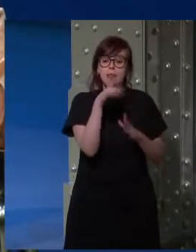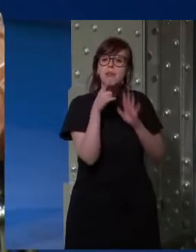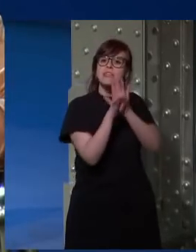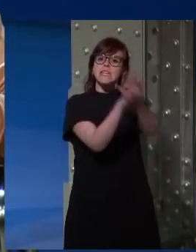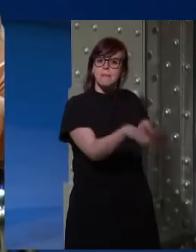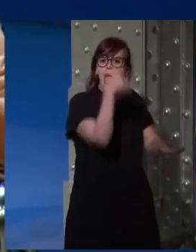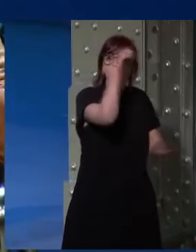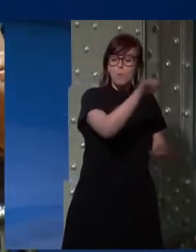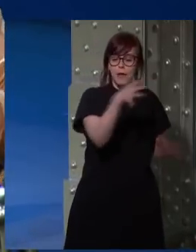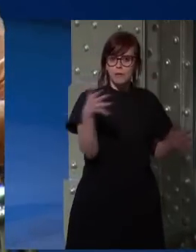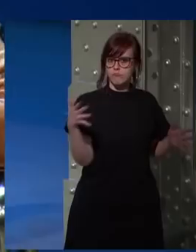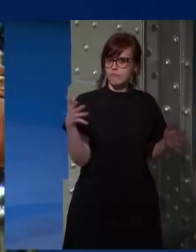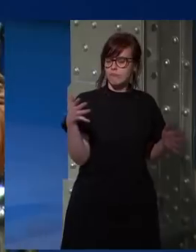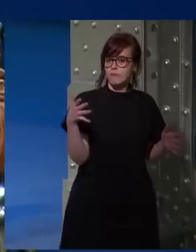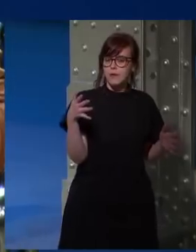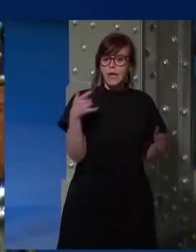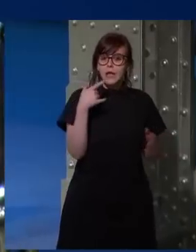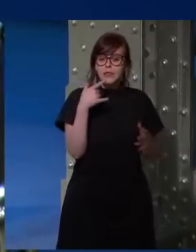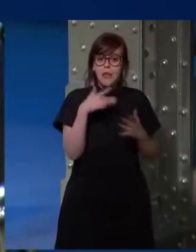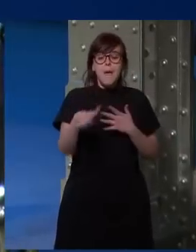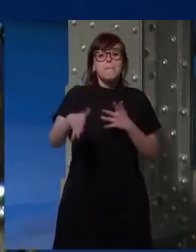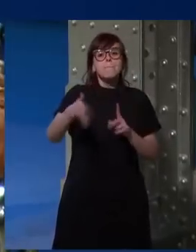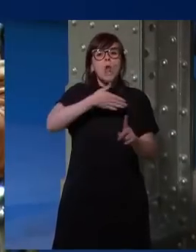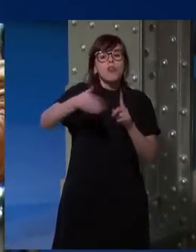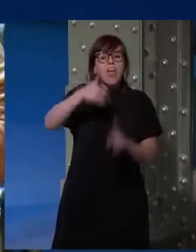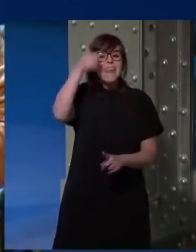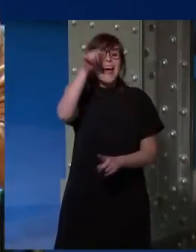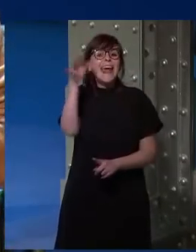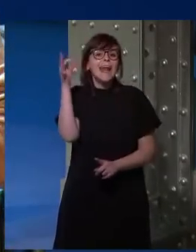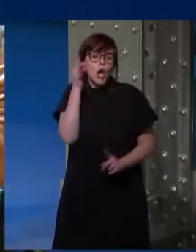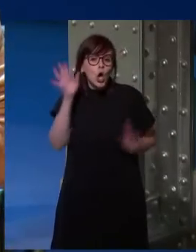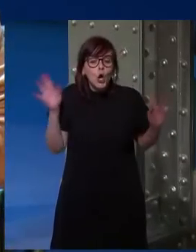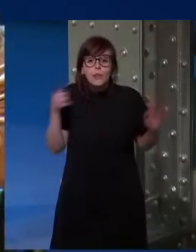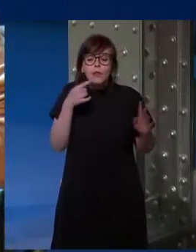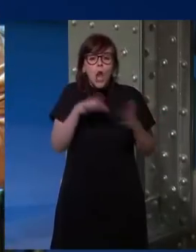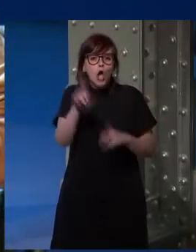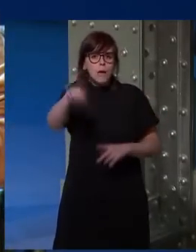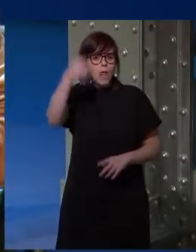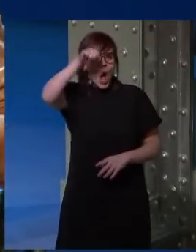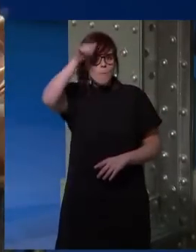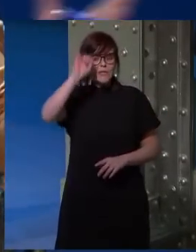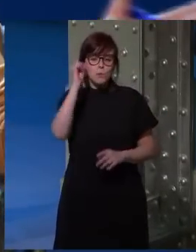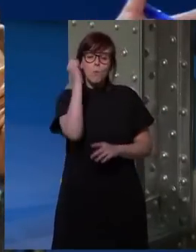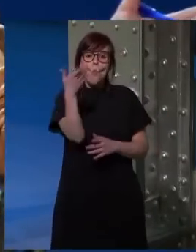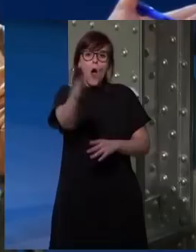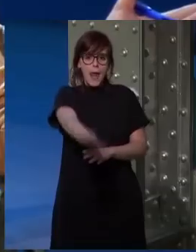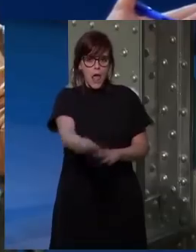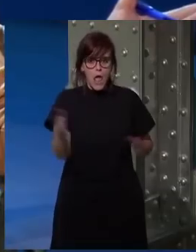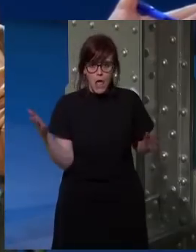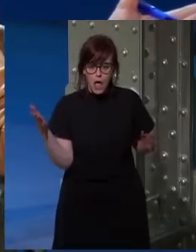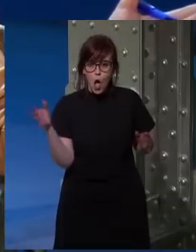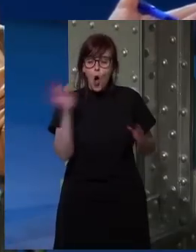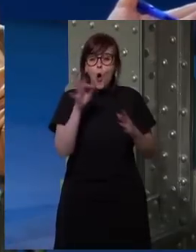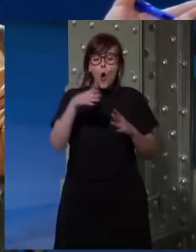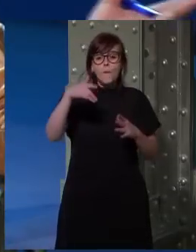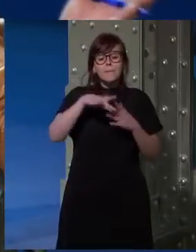Claro. Y que de repente estamos hablando de nuevo de violencia de género y la niegan porque dicen, bueno, es que también mueren hombres. Bueno, y escuchamos a